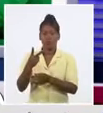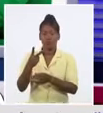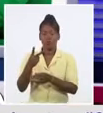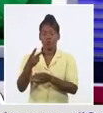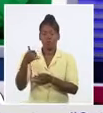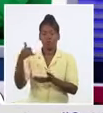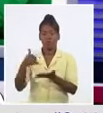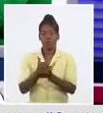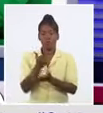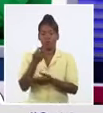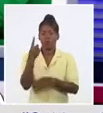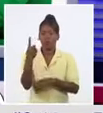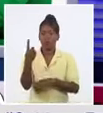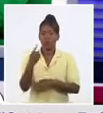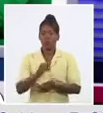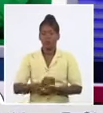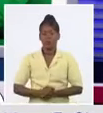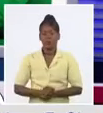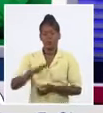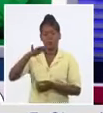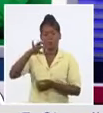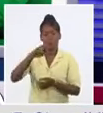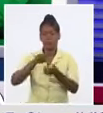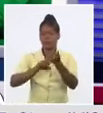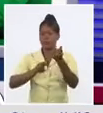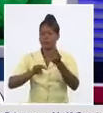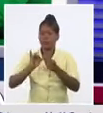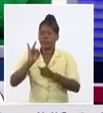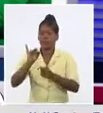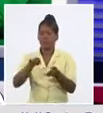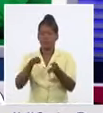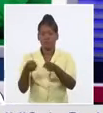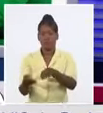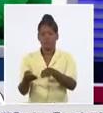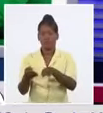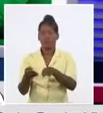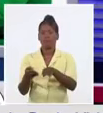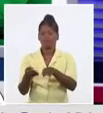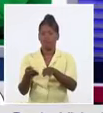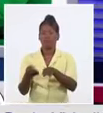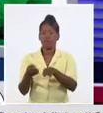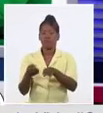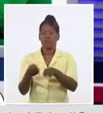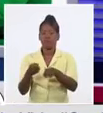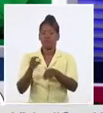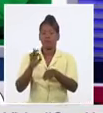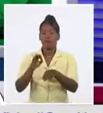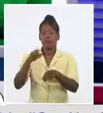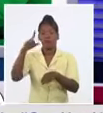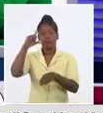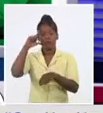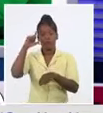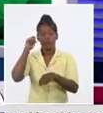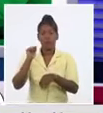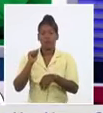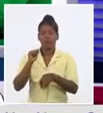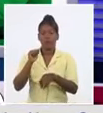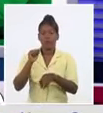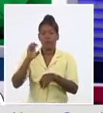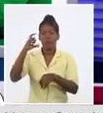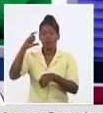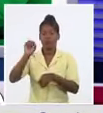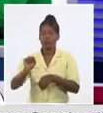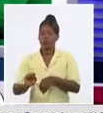persona. En Pinar de Río fallecen 7 personas, de San Juan y Martínez, 3, de Consolación del